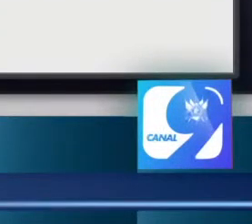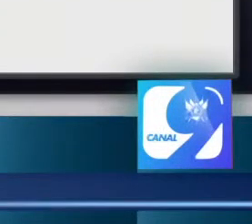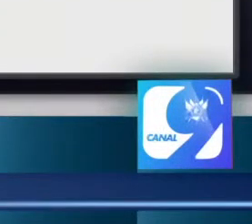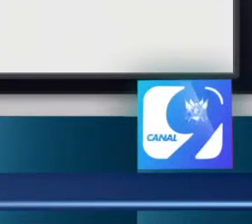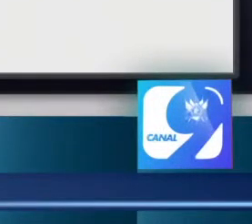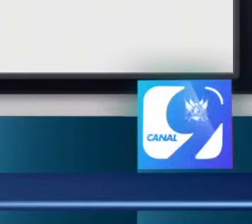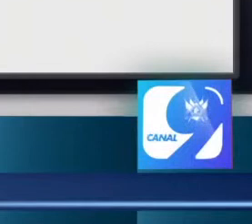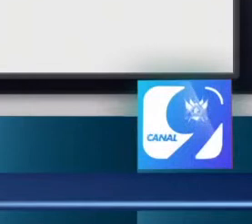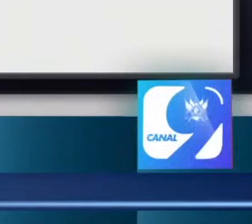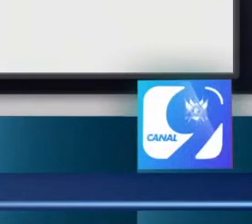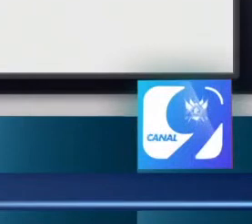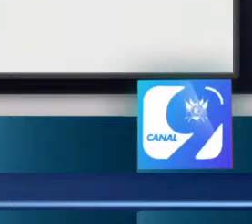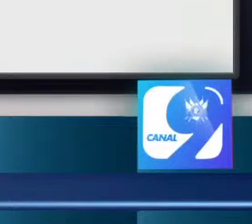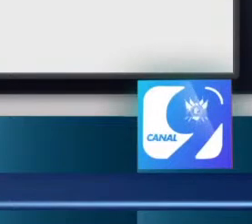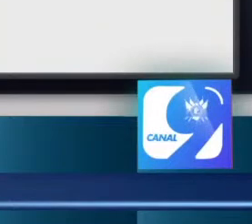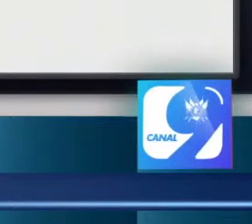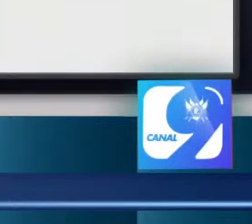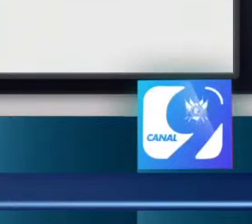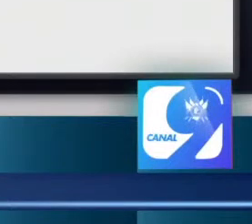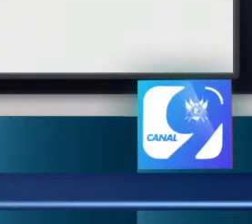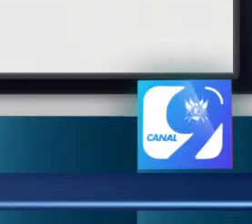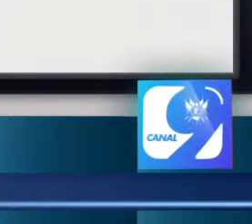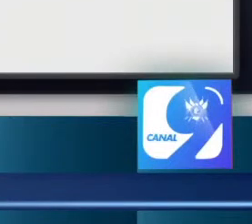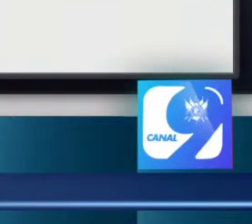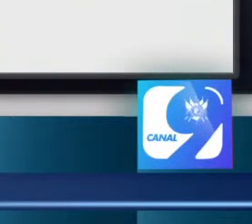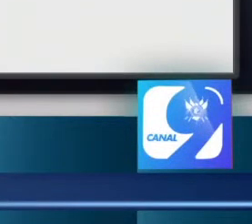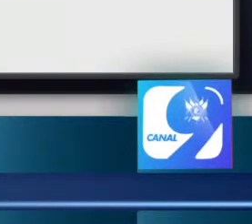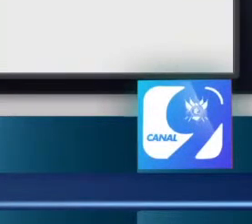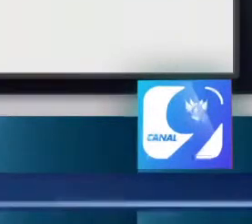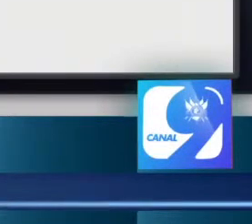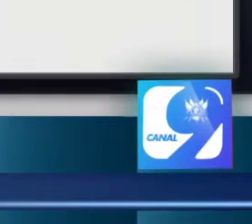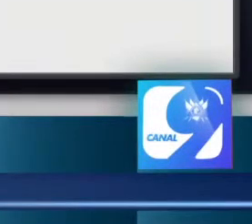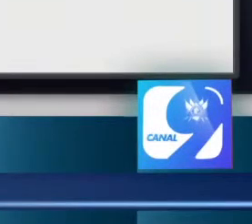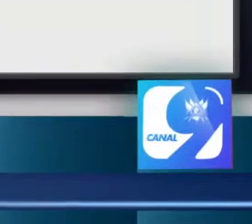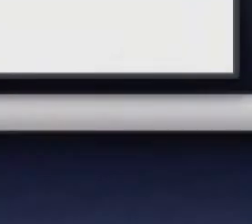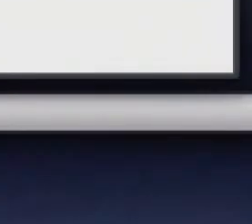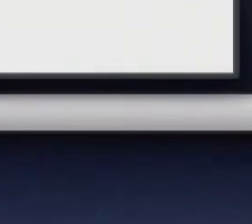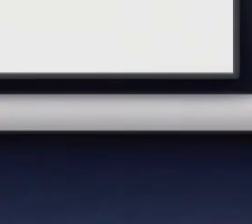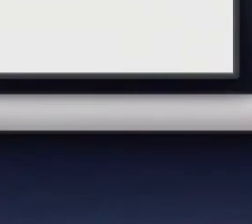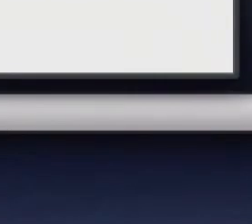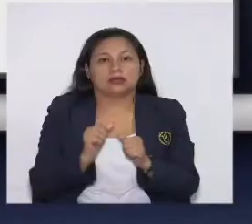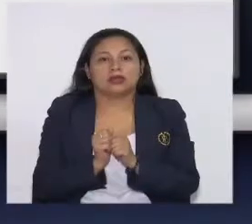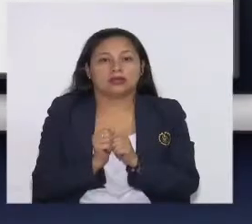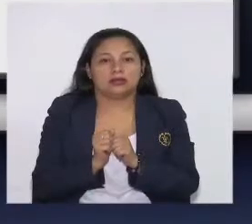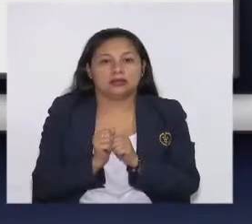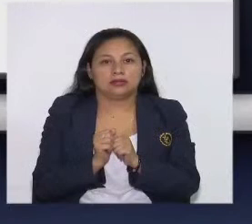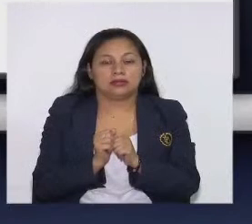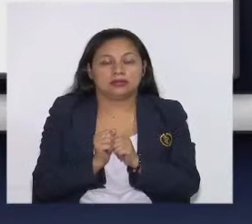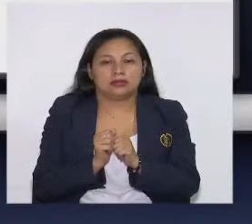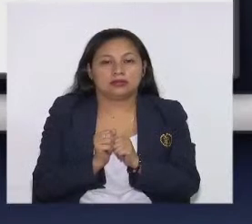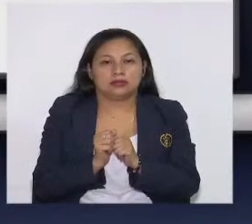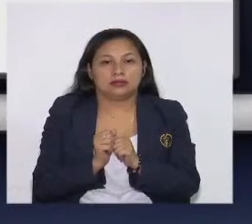En este momento se cierra la votación. El resultado de la votación es el siguiente.